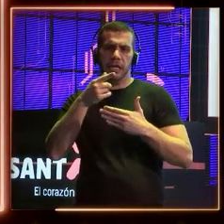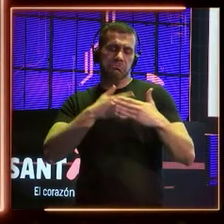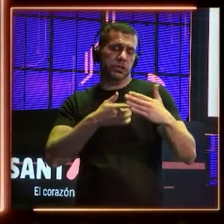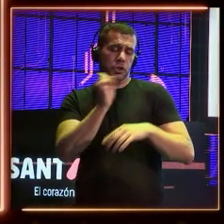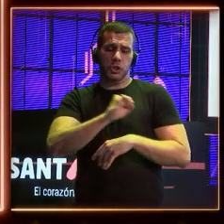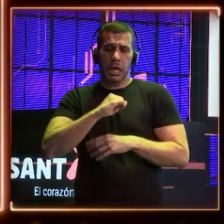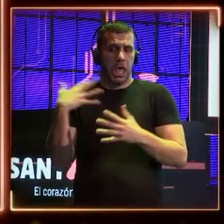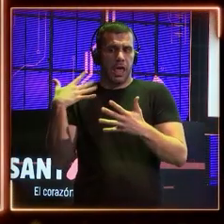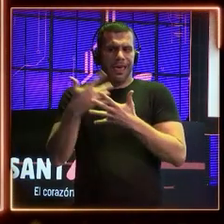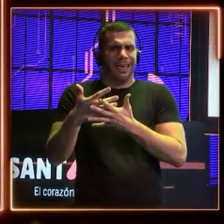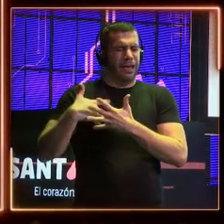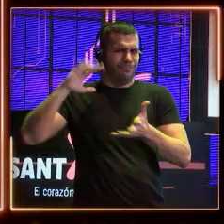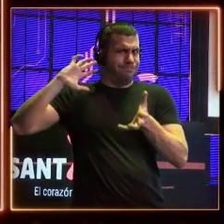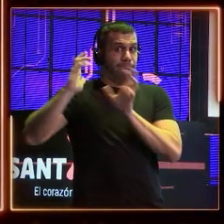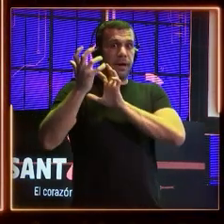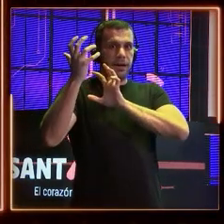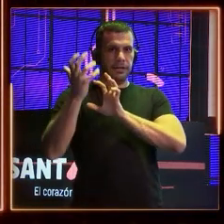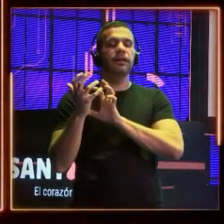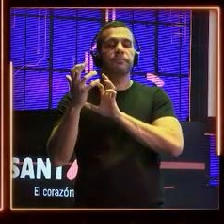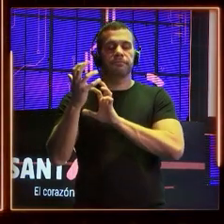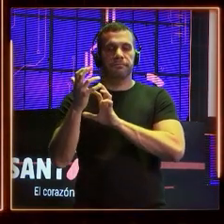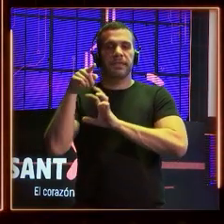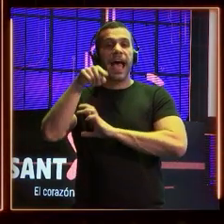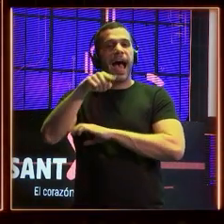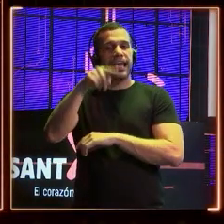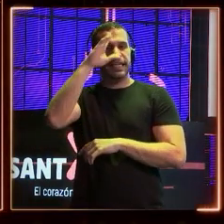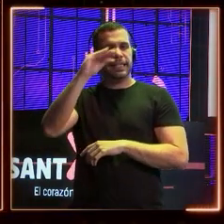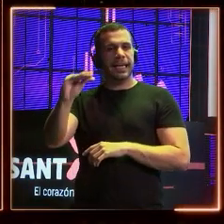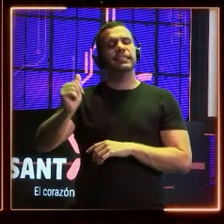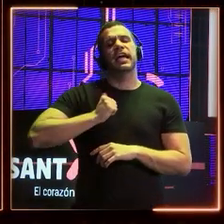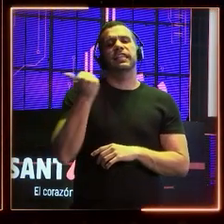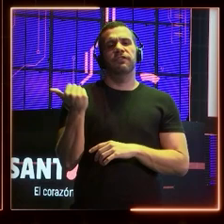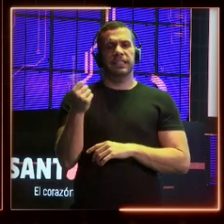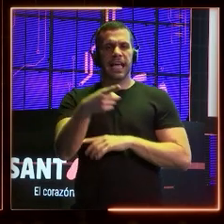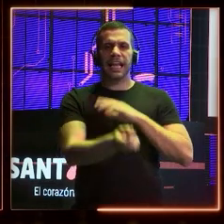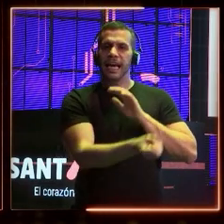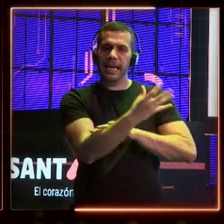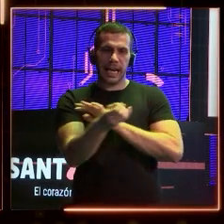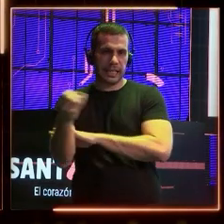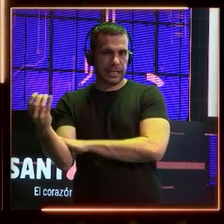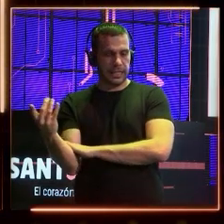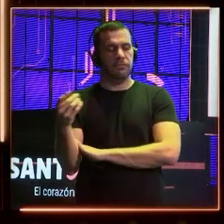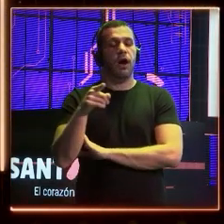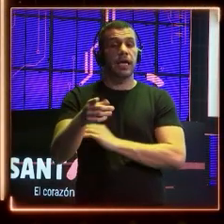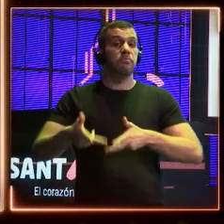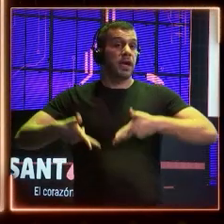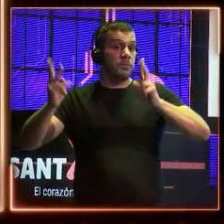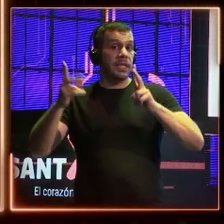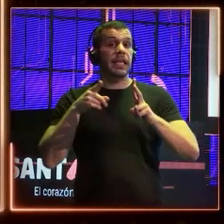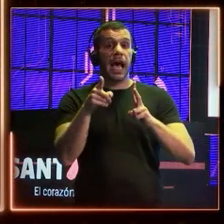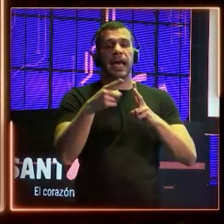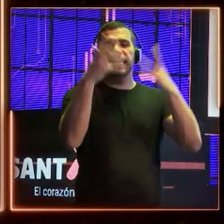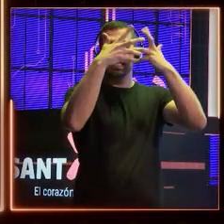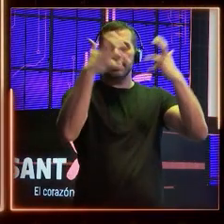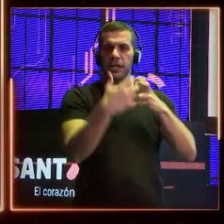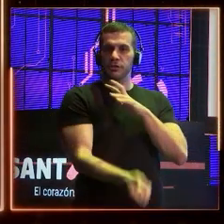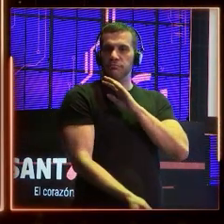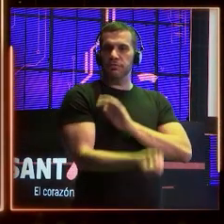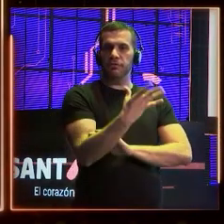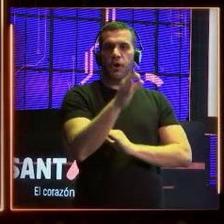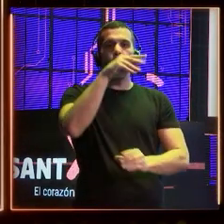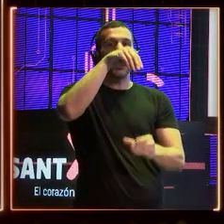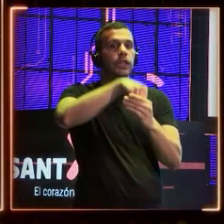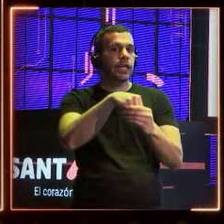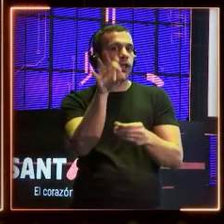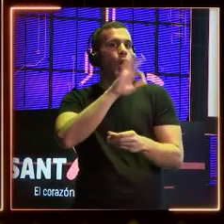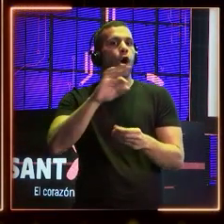años la Inteligencia artificial generativa permite que las máquinas fabriquen texto resuman un determinado contenido nos escriban un